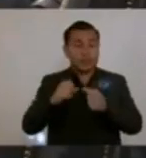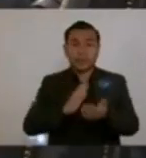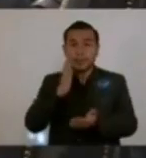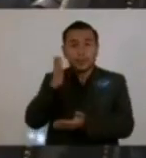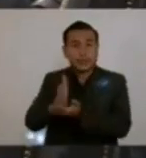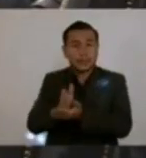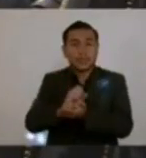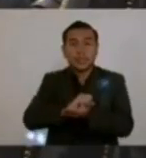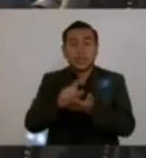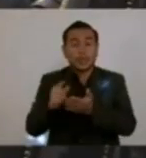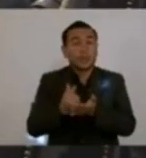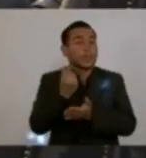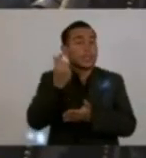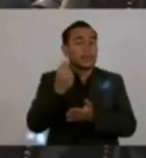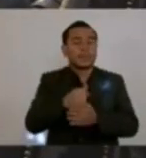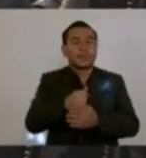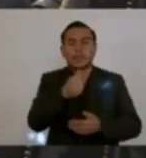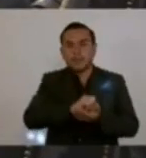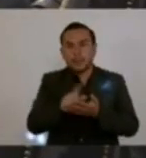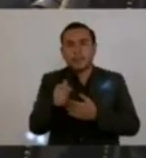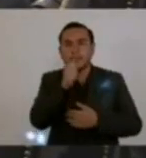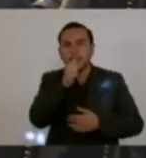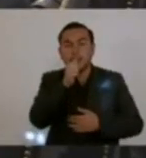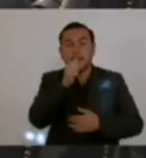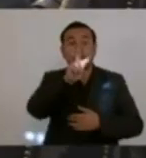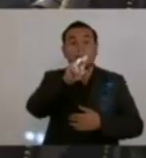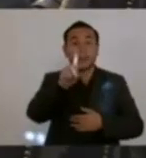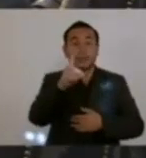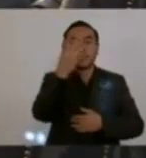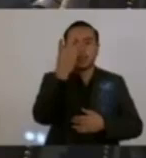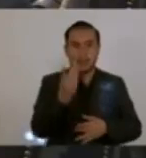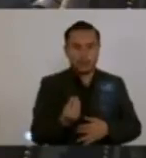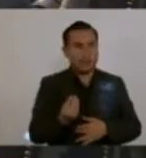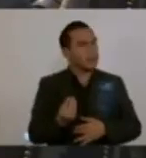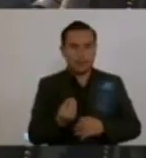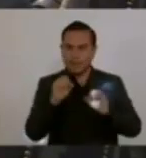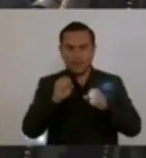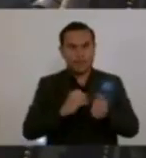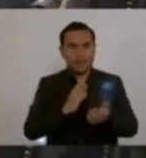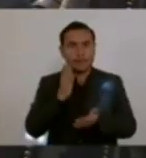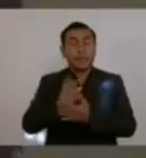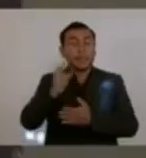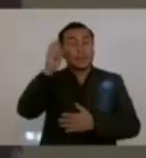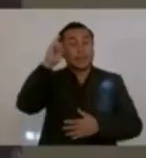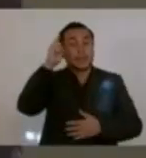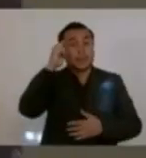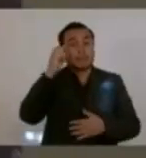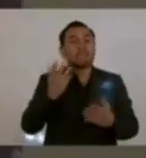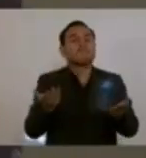este decreto. Quiero además decir que este decreto